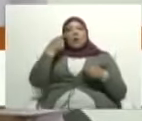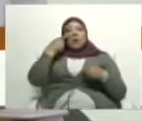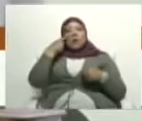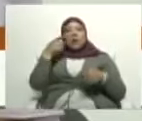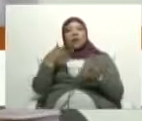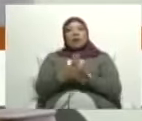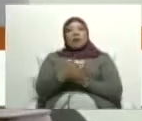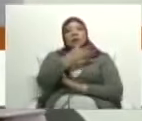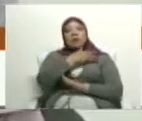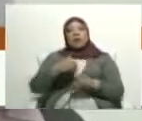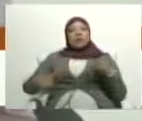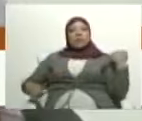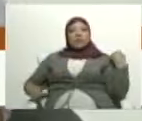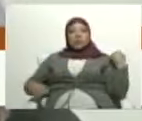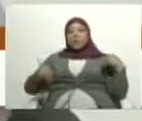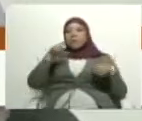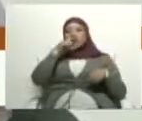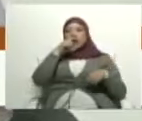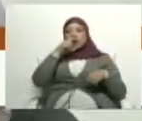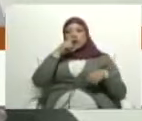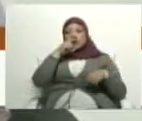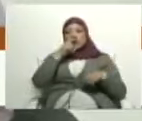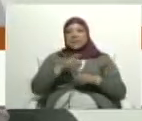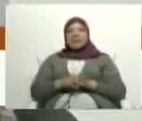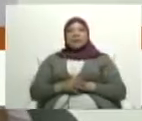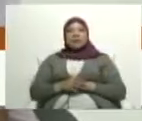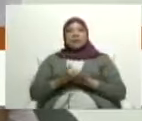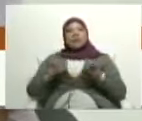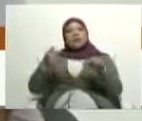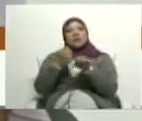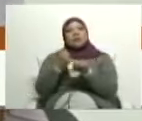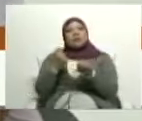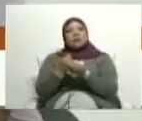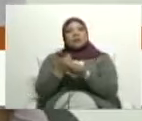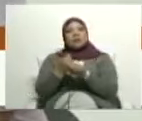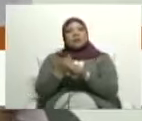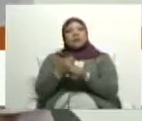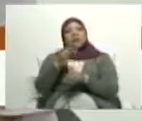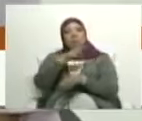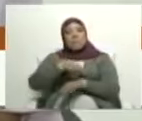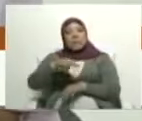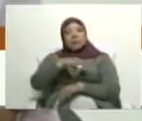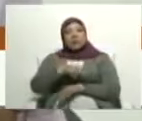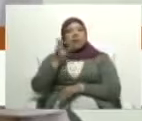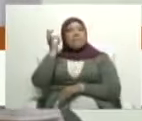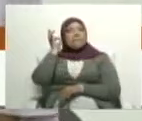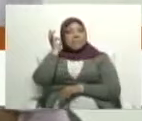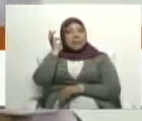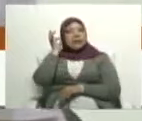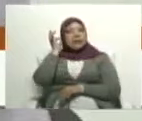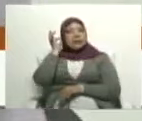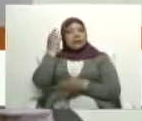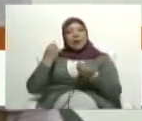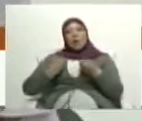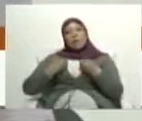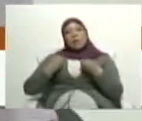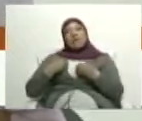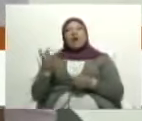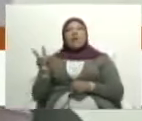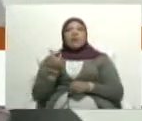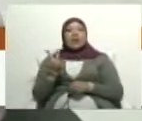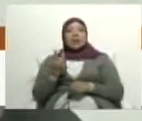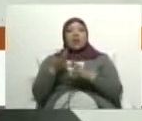lo ha dicho el presidente Nicolás Maduro, el lanzamiento de una gran misión, la misión Viva Venezuela